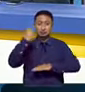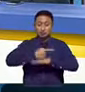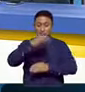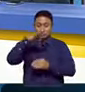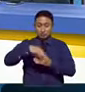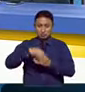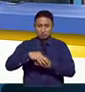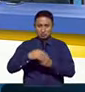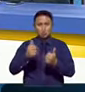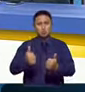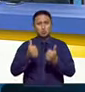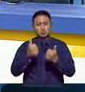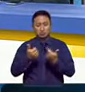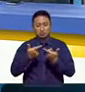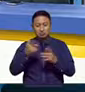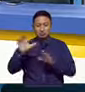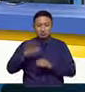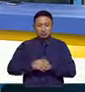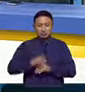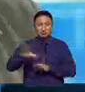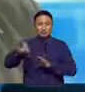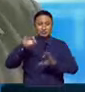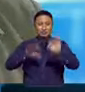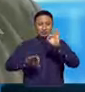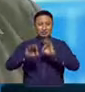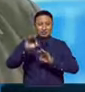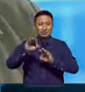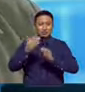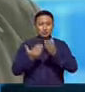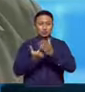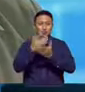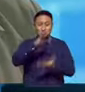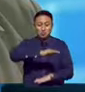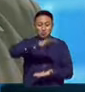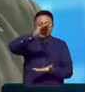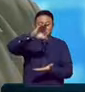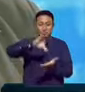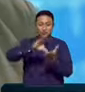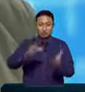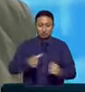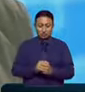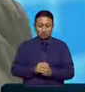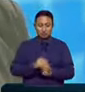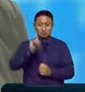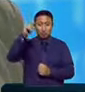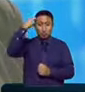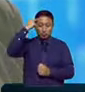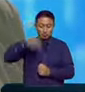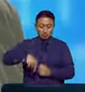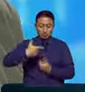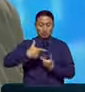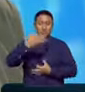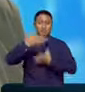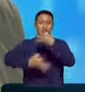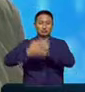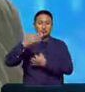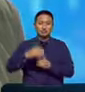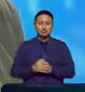para escoger los representantes de la ciudadanía, tanto al gobierno como a la legislatura.